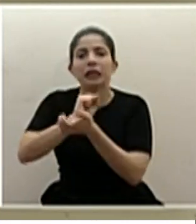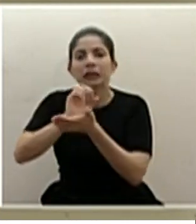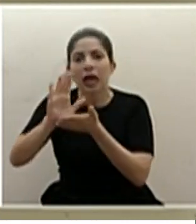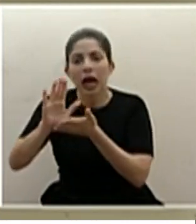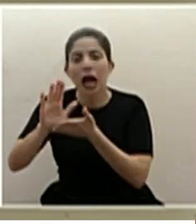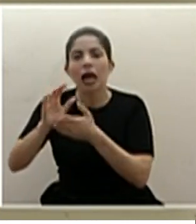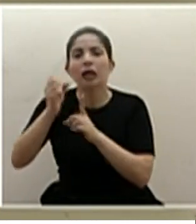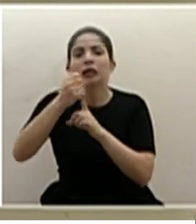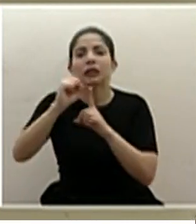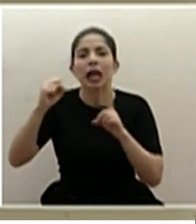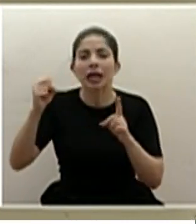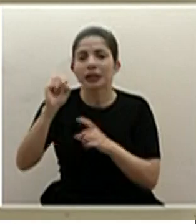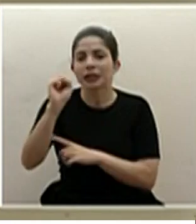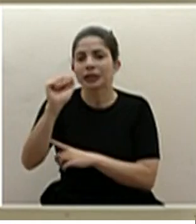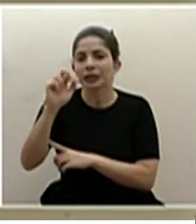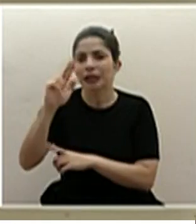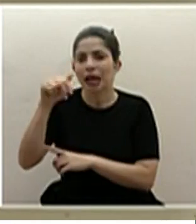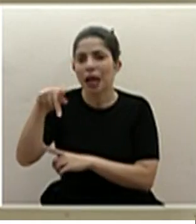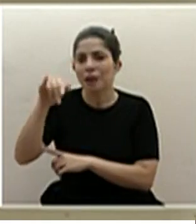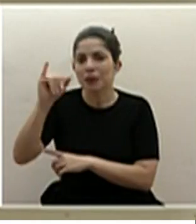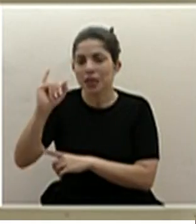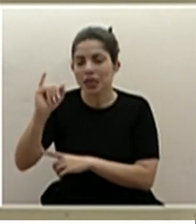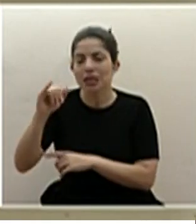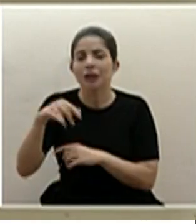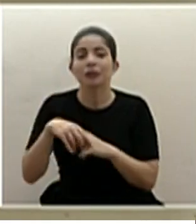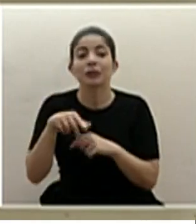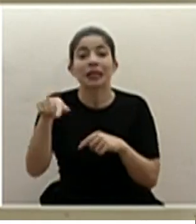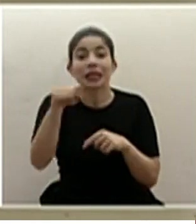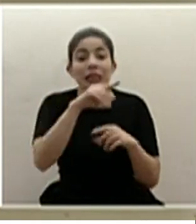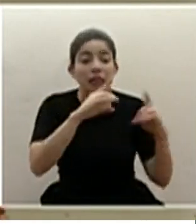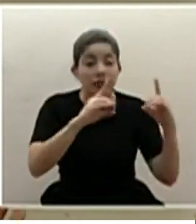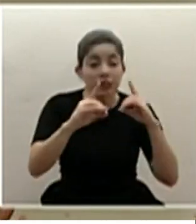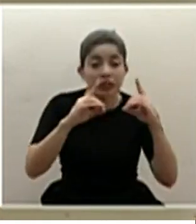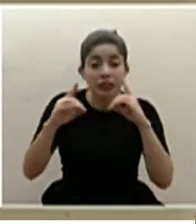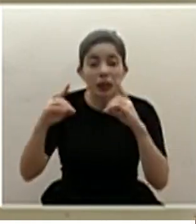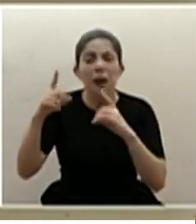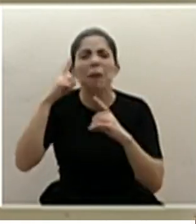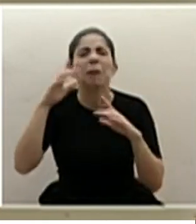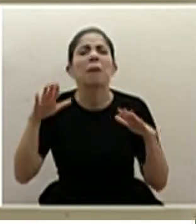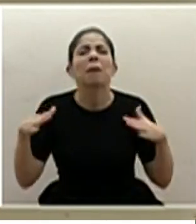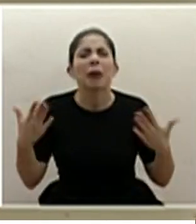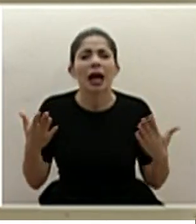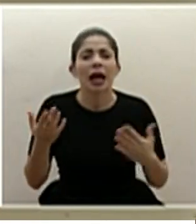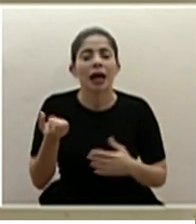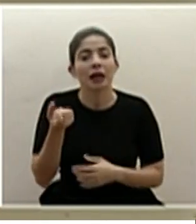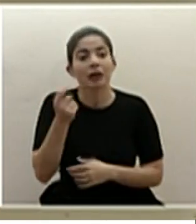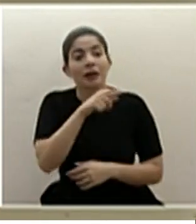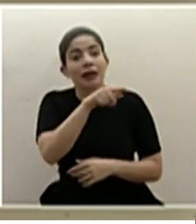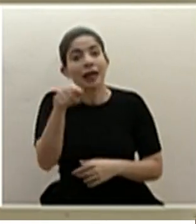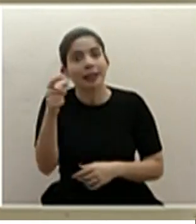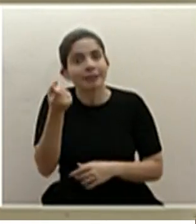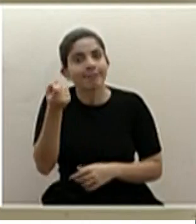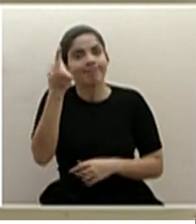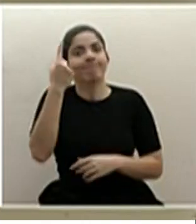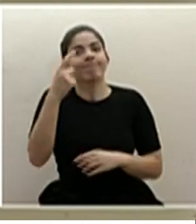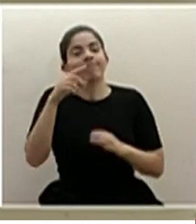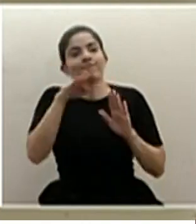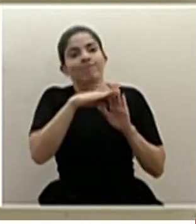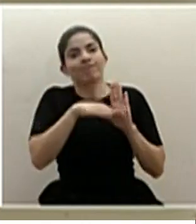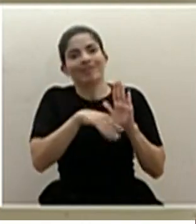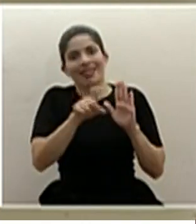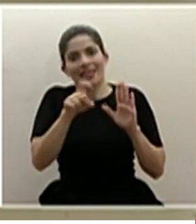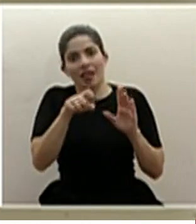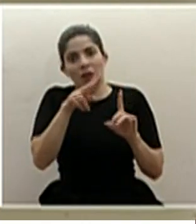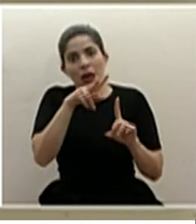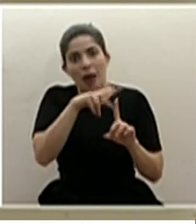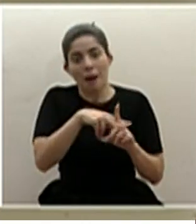Sarapiquí, como una única forma de entender no solamente las medidas que tenemos que tomar, sino la